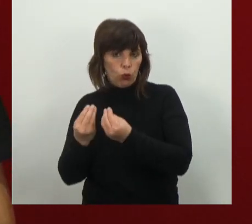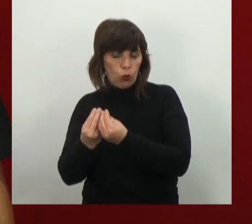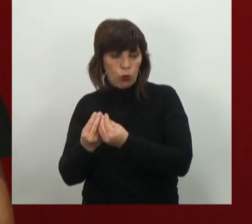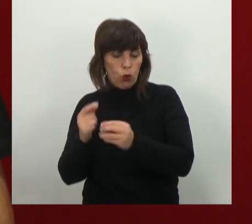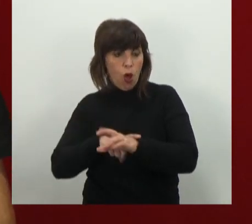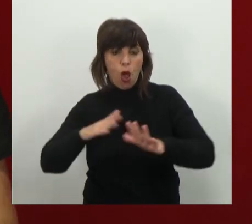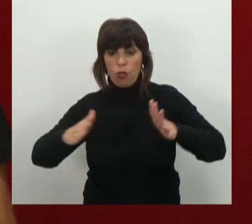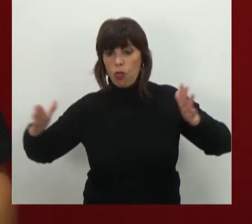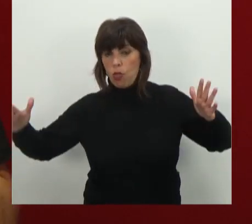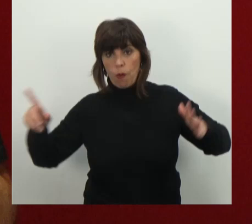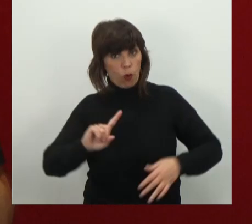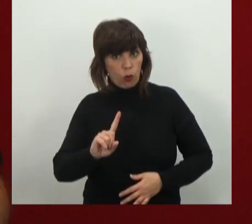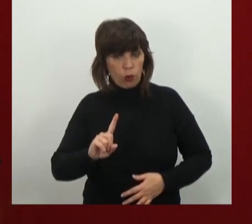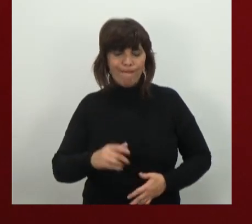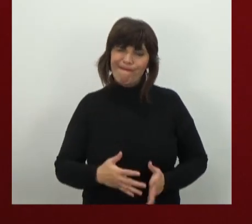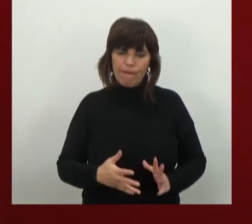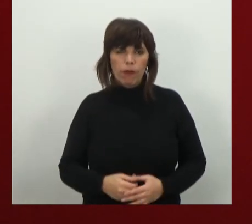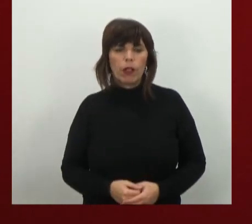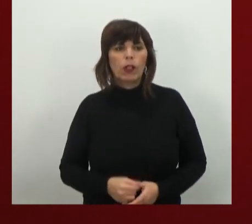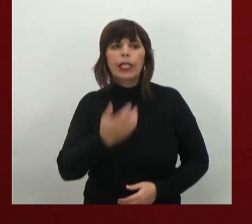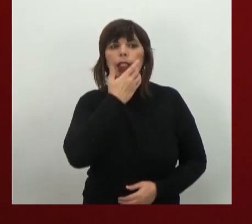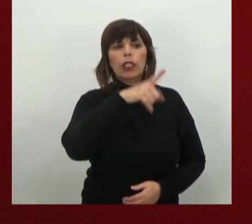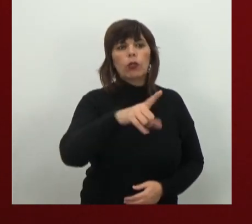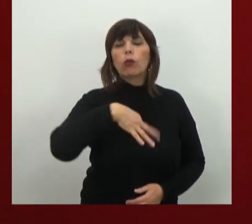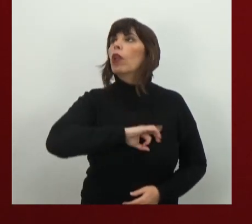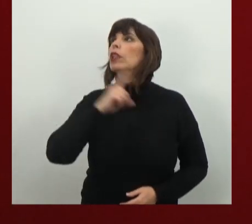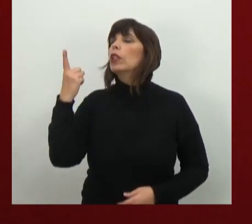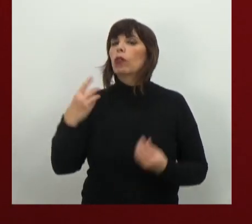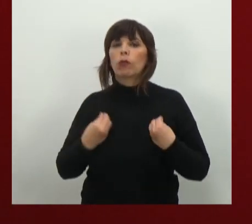¿Sabes? Cuando uno vive con el Señor,